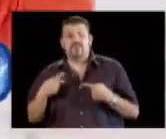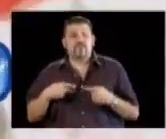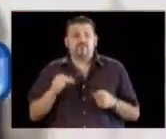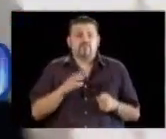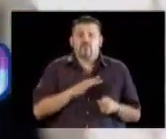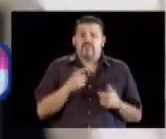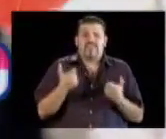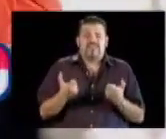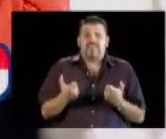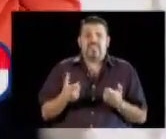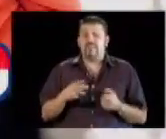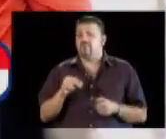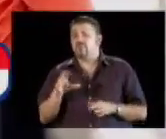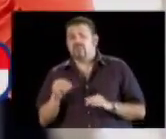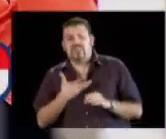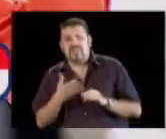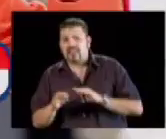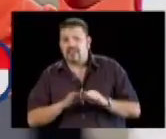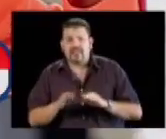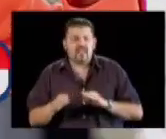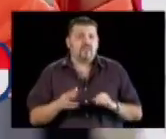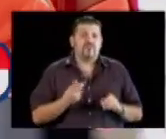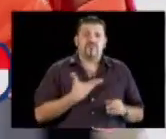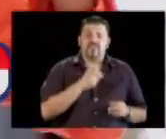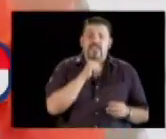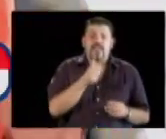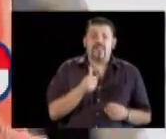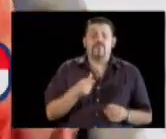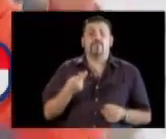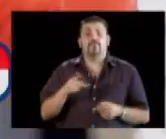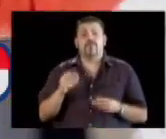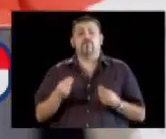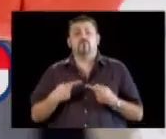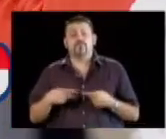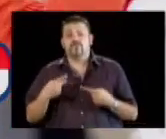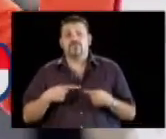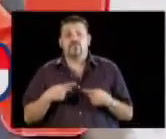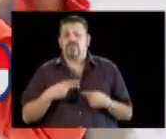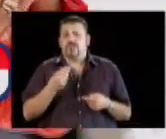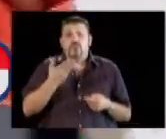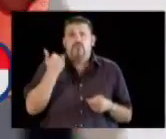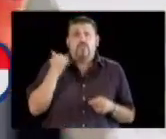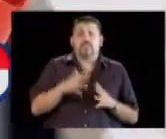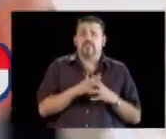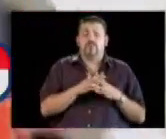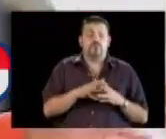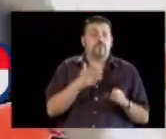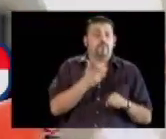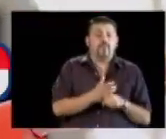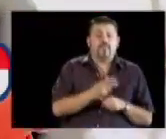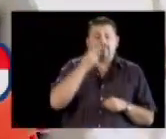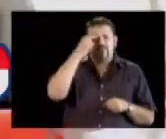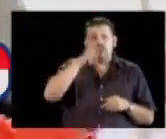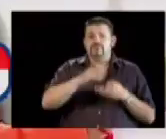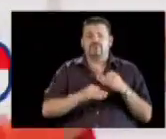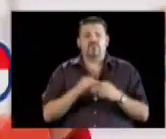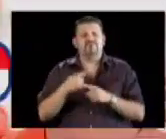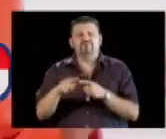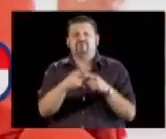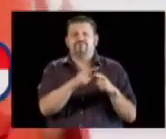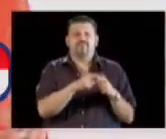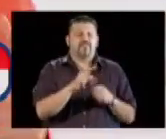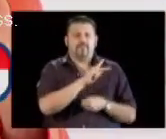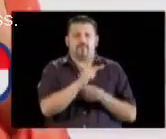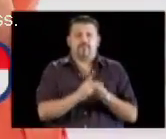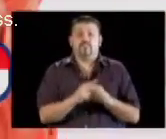más todos los cientos de miles que ya han quedado sin empleo. No se diga en Estados Unidos, México y el resto de los países en donde